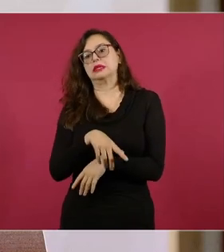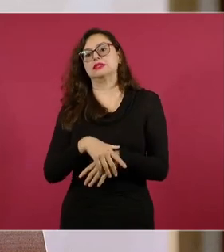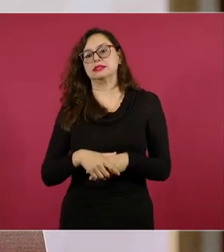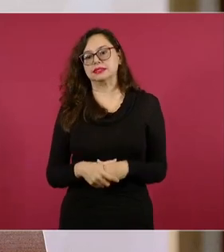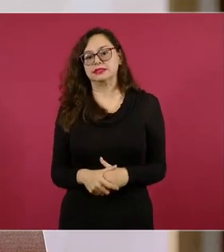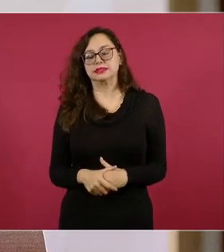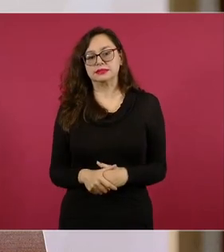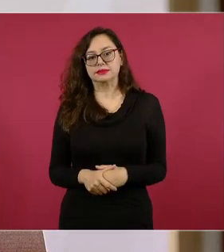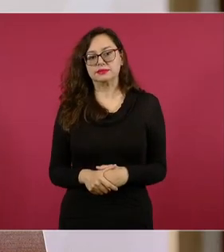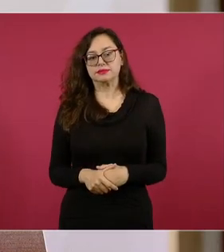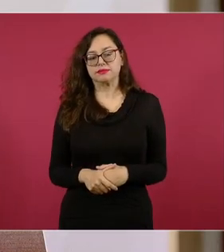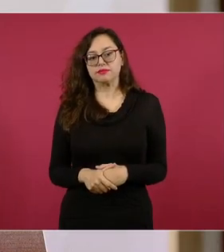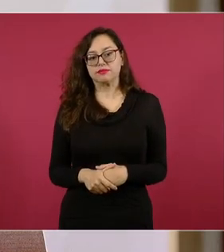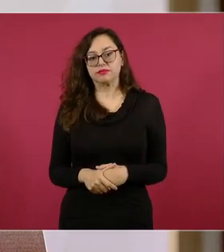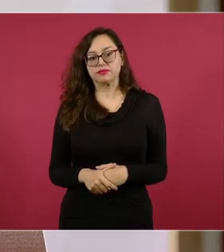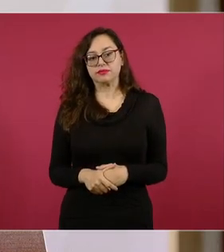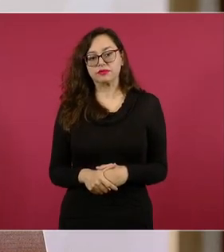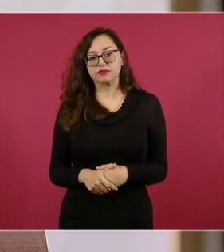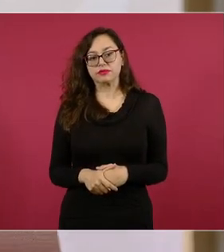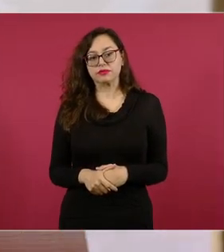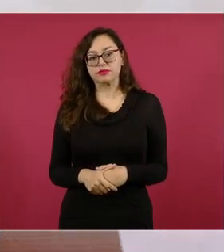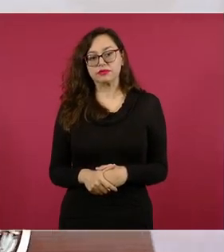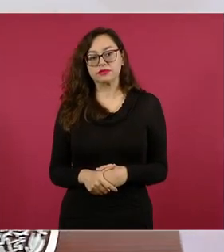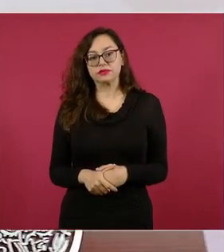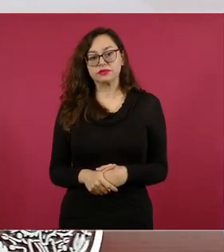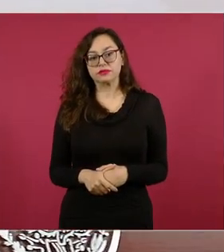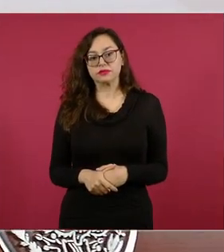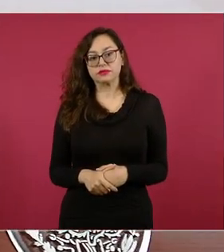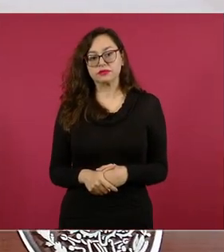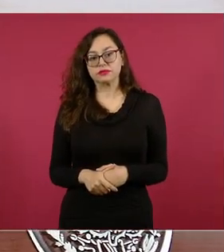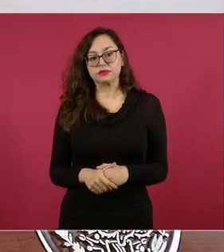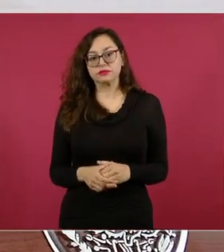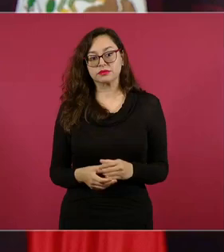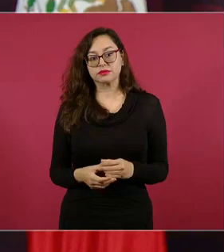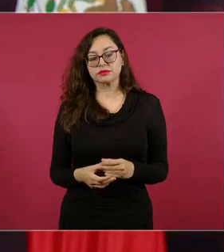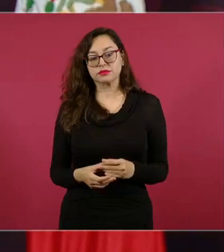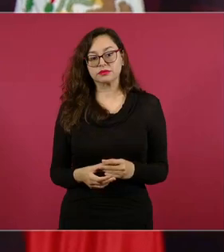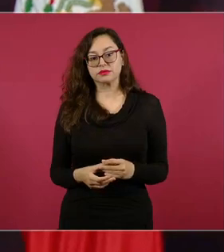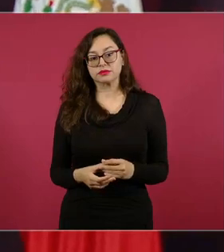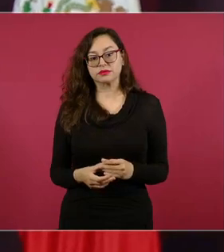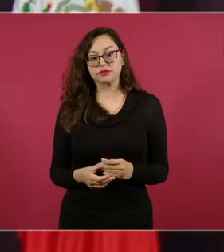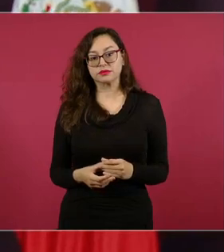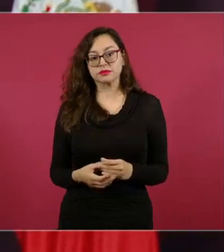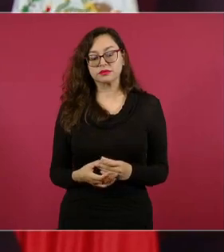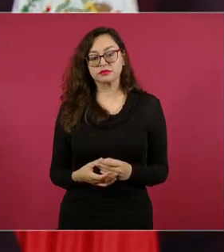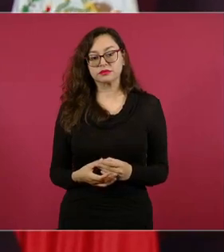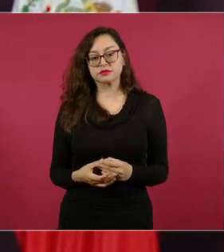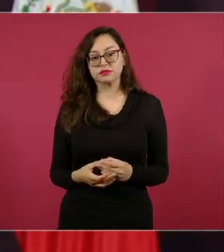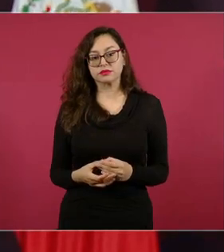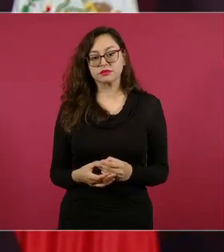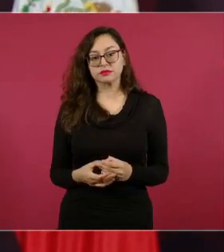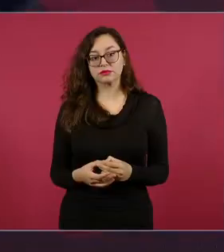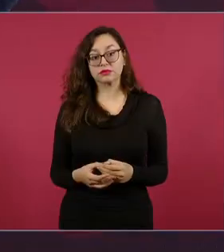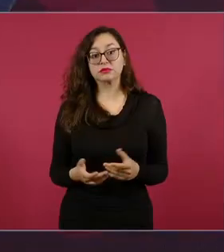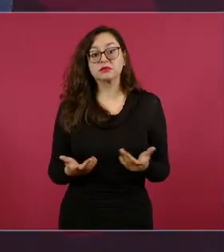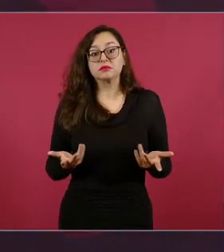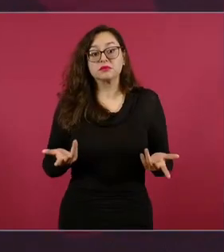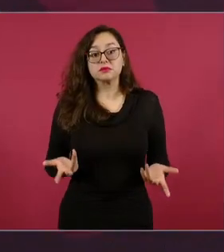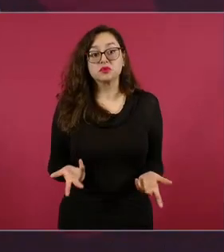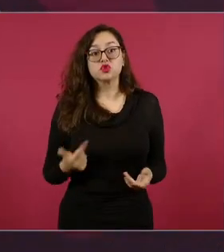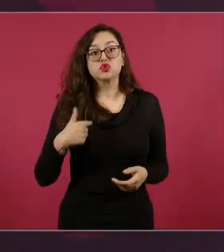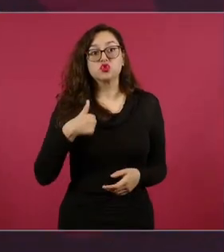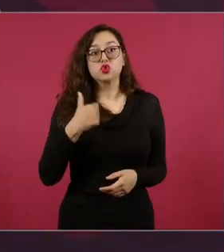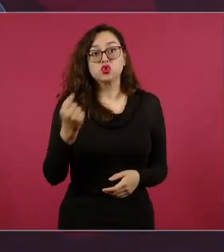por la desdicha de los golpes de Estado, que llegaron muchos